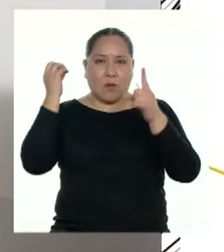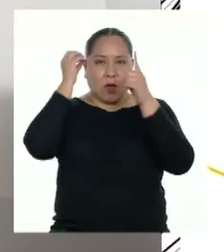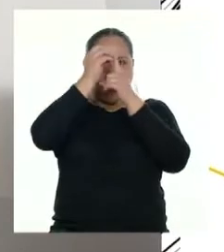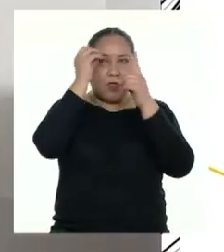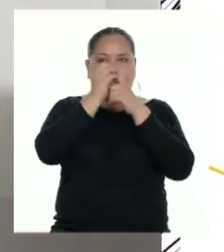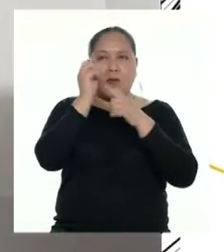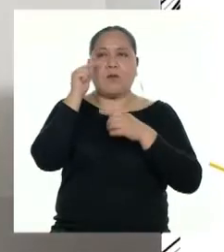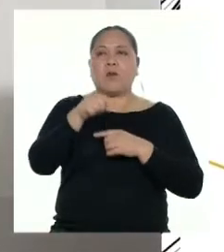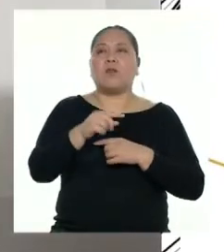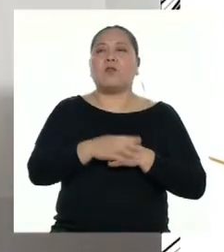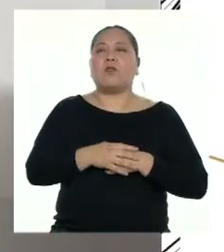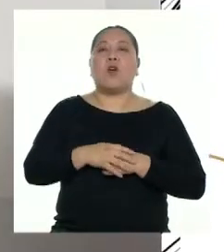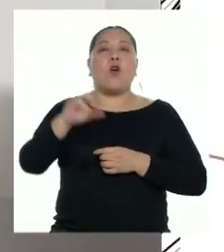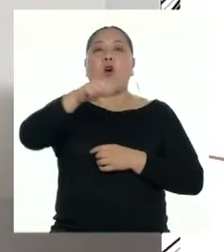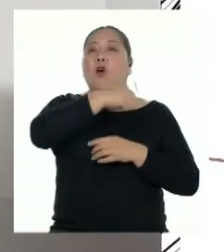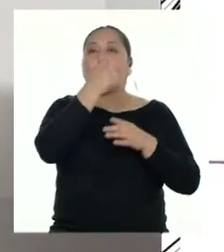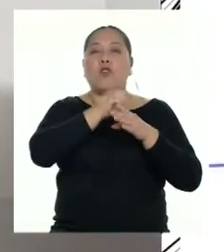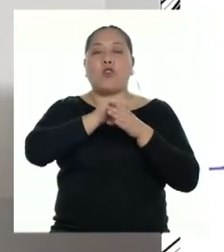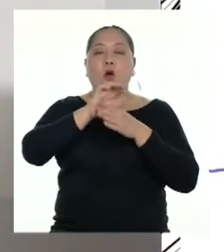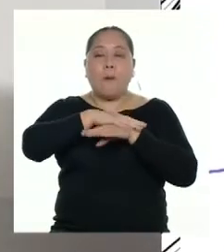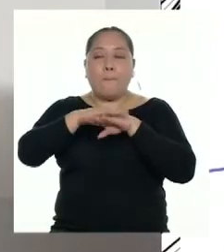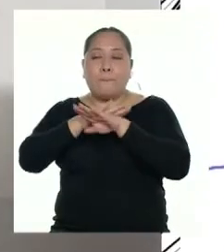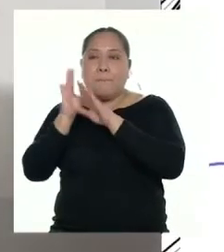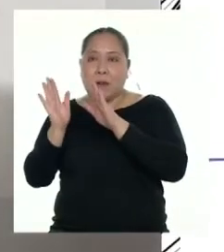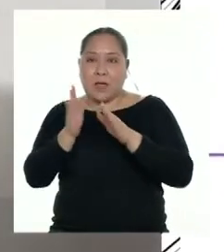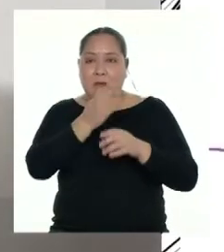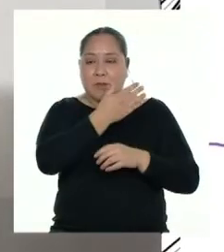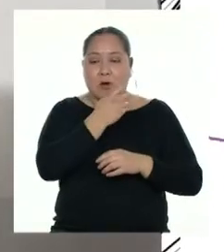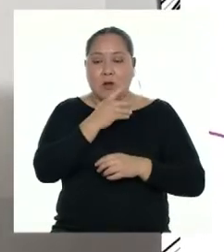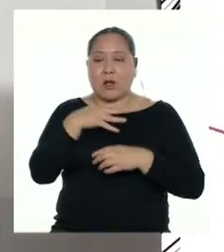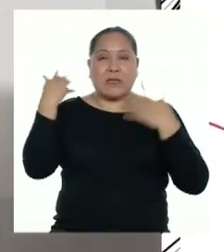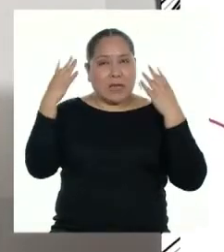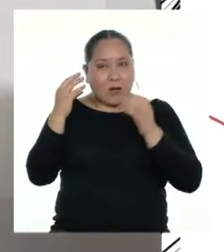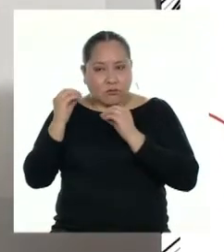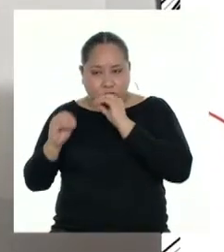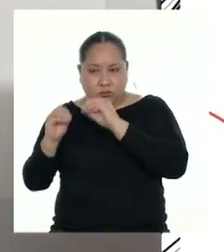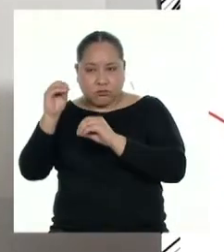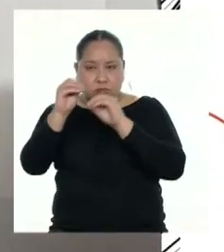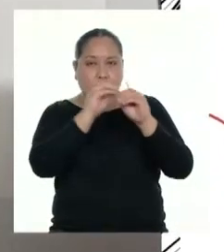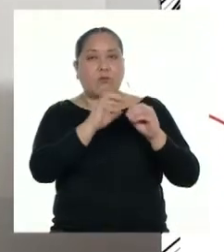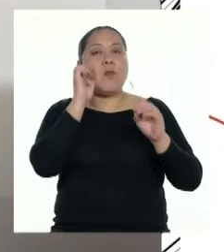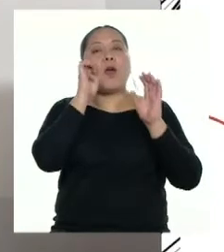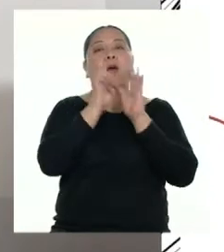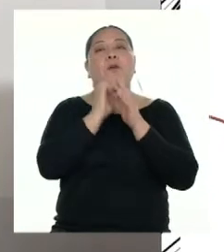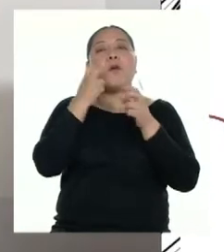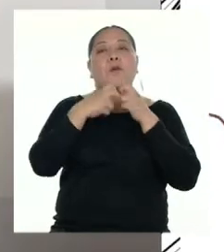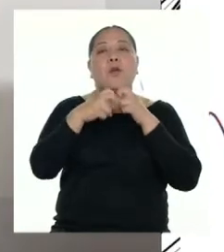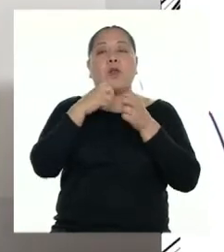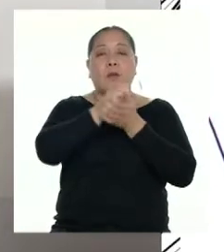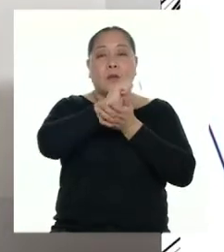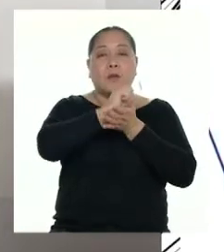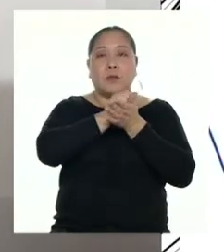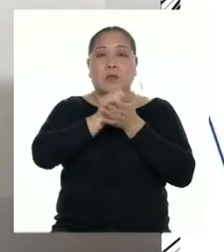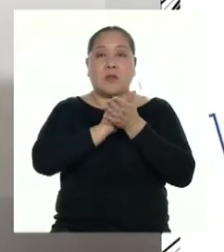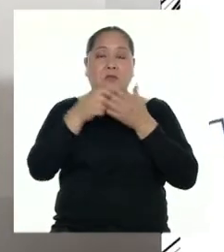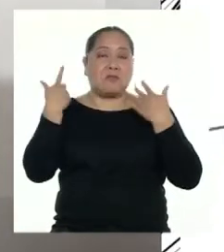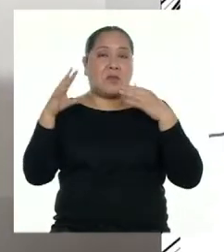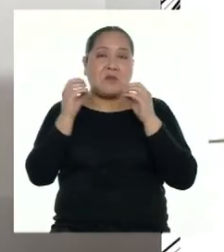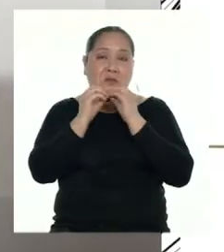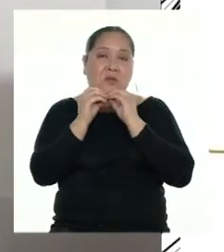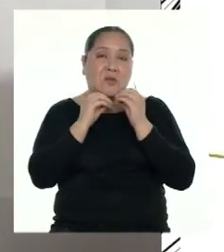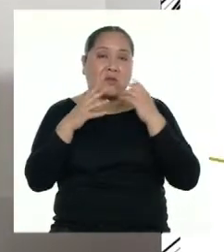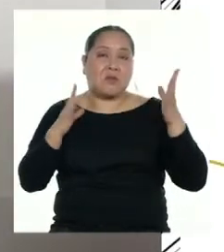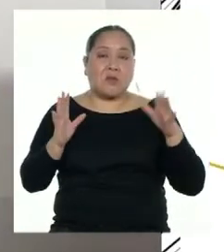que al realizar algún otro plan de mejora ya no tenga ningún inconveniente. Por ejemplo, en el problema que tuve sobre la escritura, lo pude